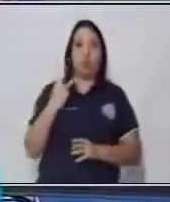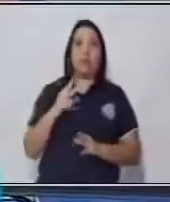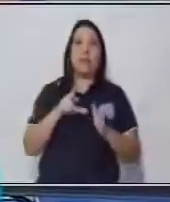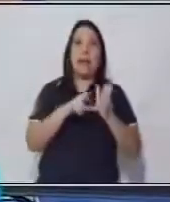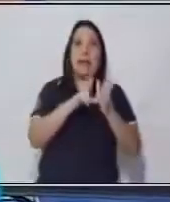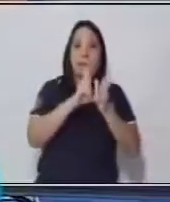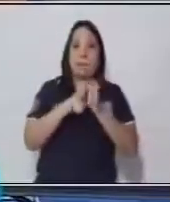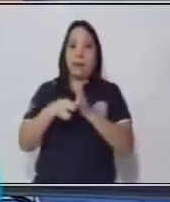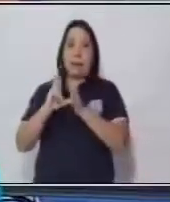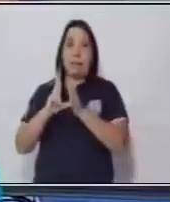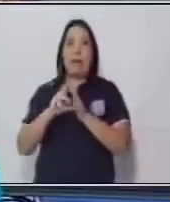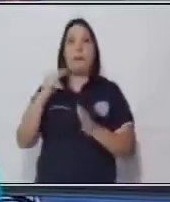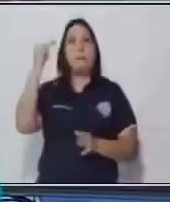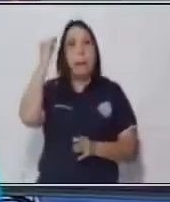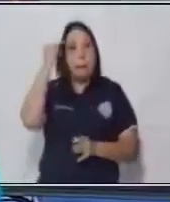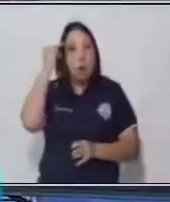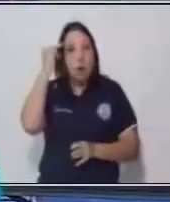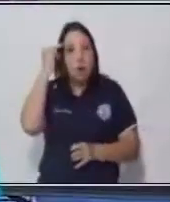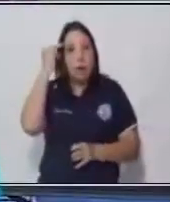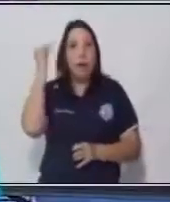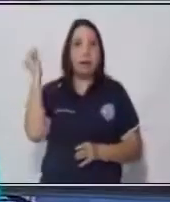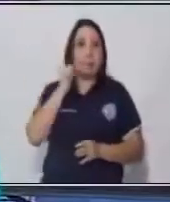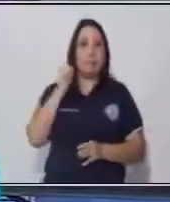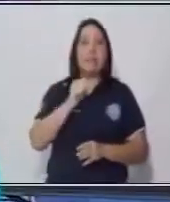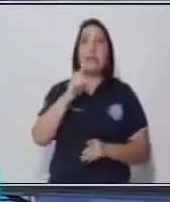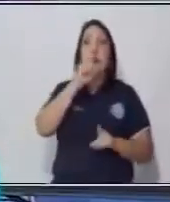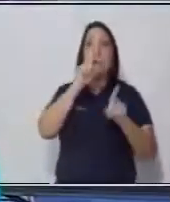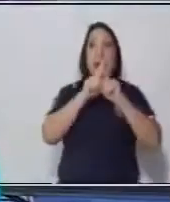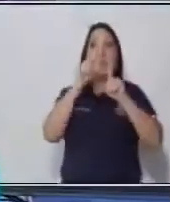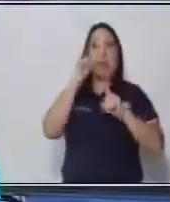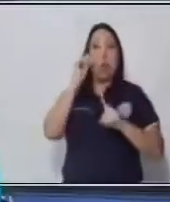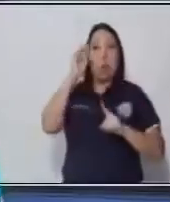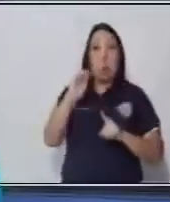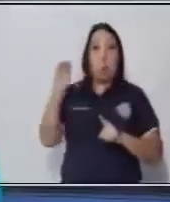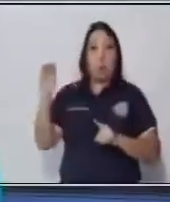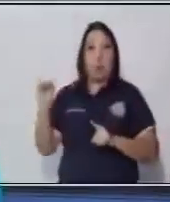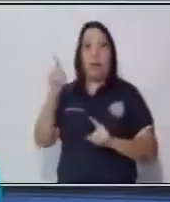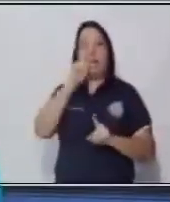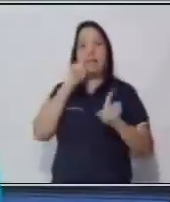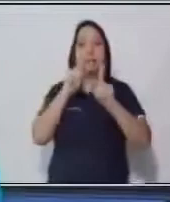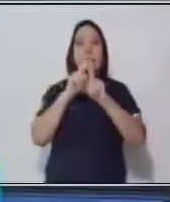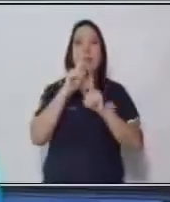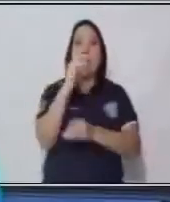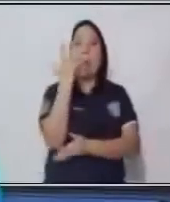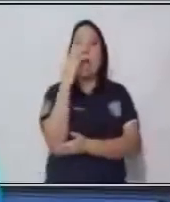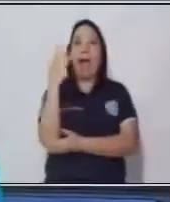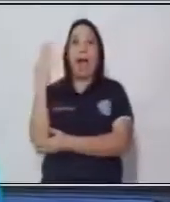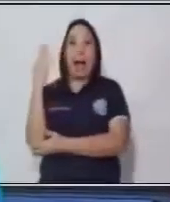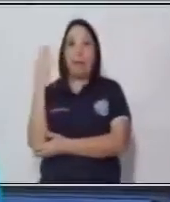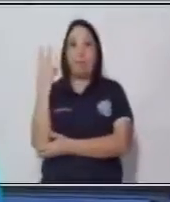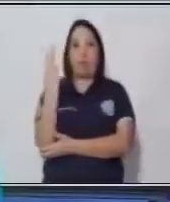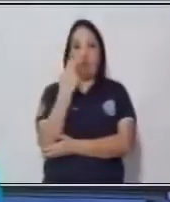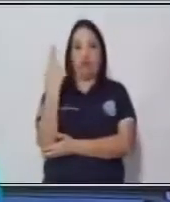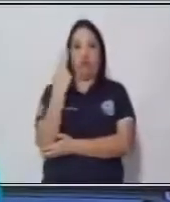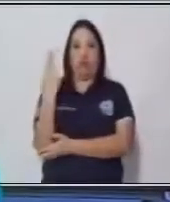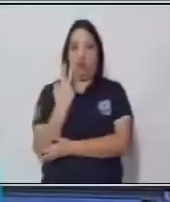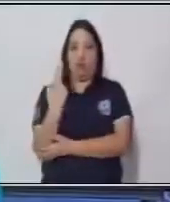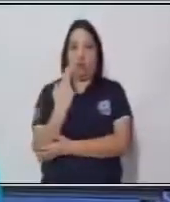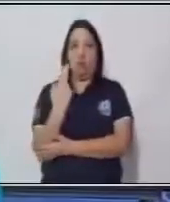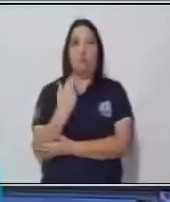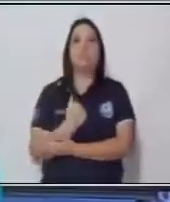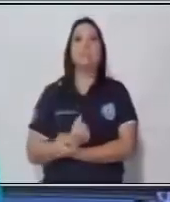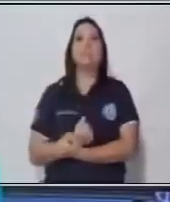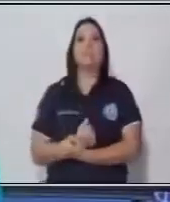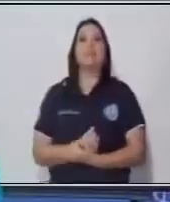repetidas. Por eso es un memorama o memoria. Y antes de continuar, pues